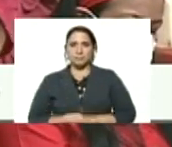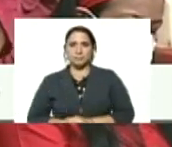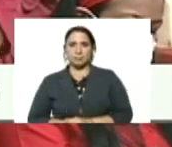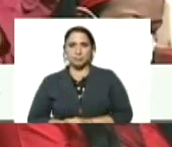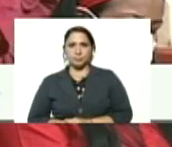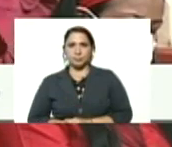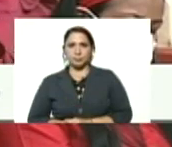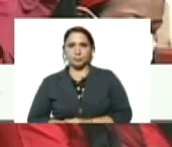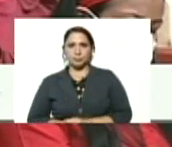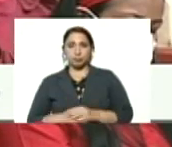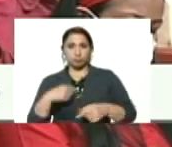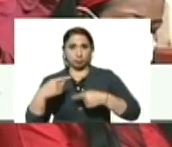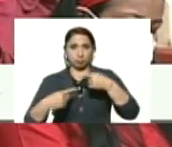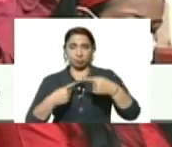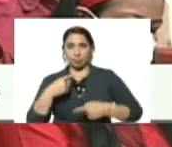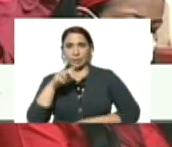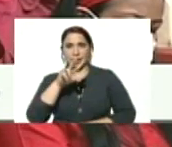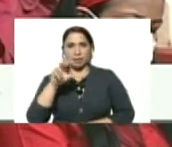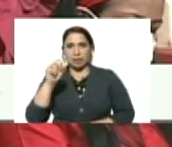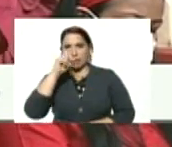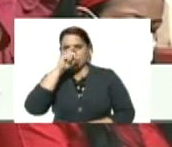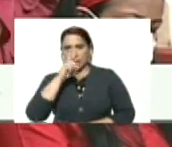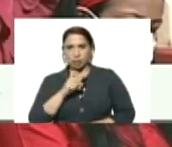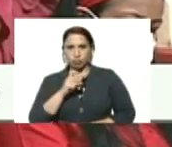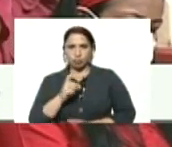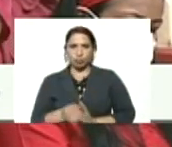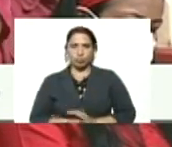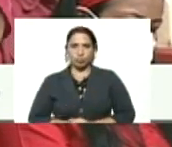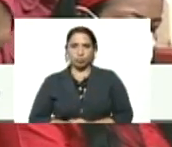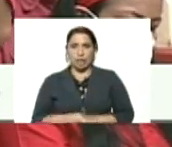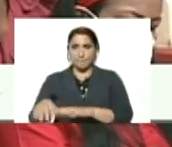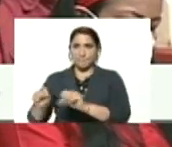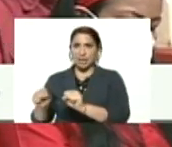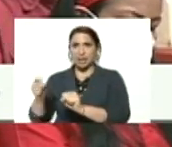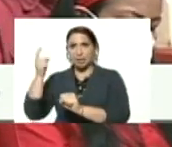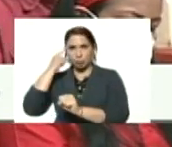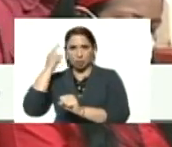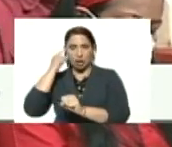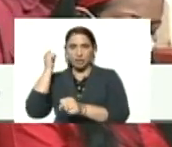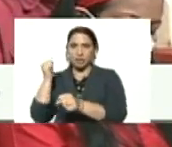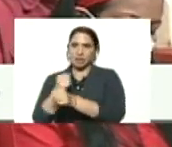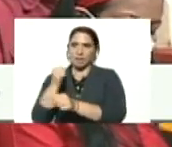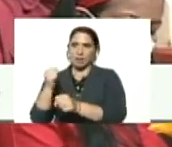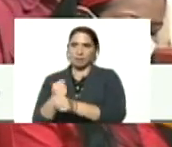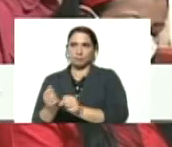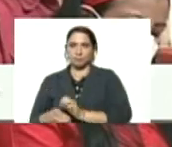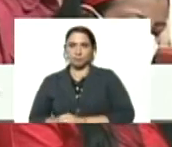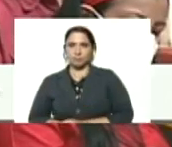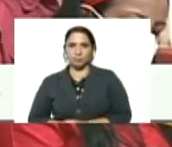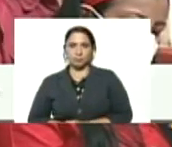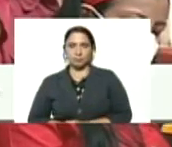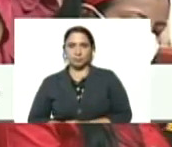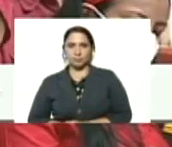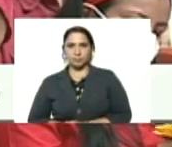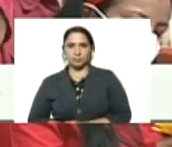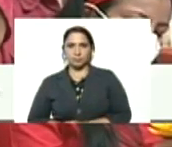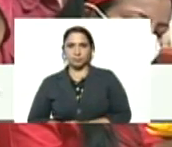que dentro de 30 años, el imperialismo sabe trabajar, dentro de 30